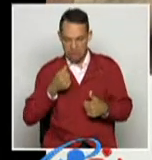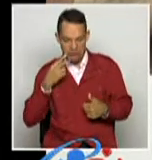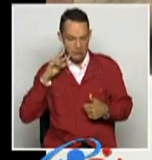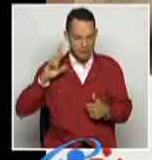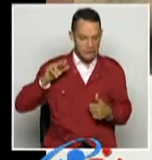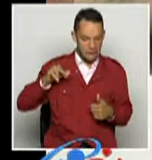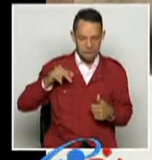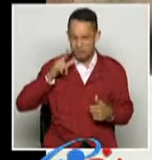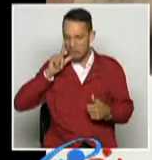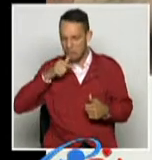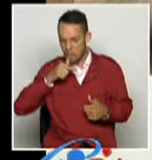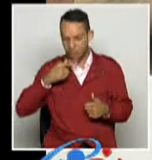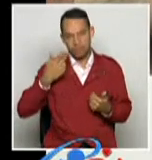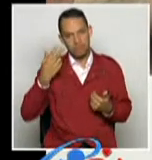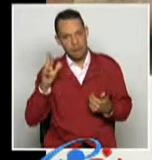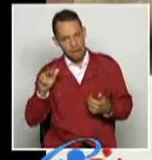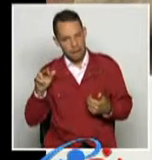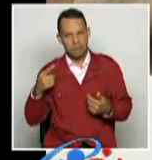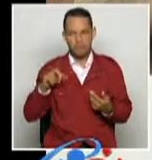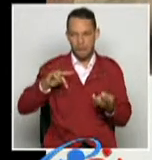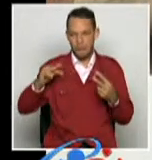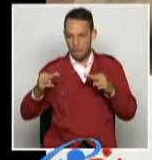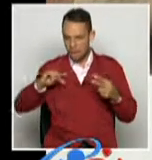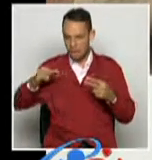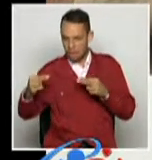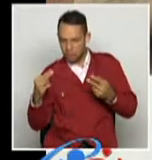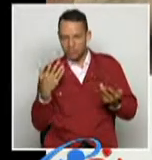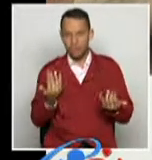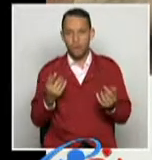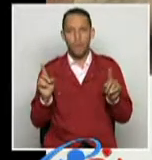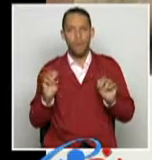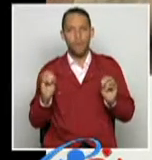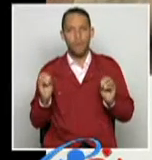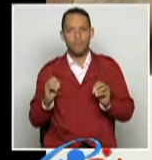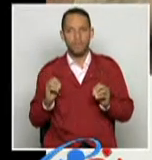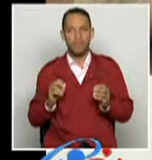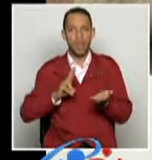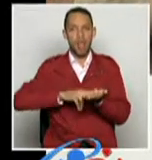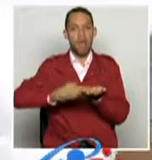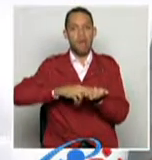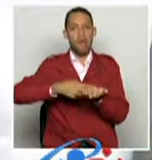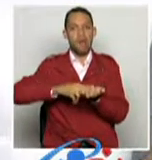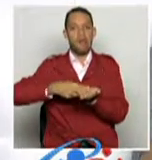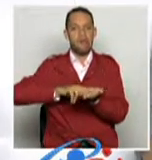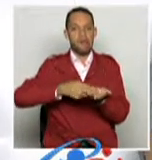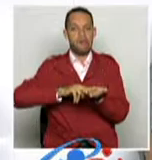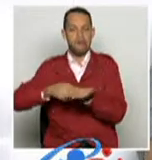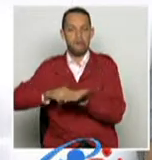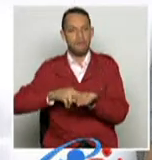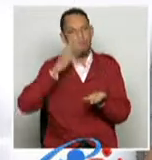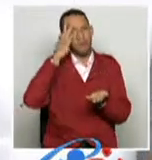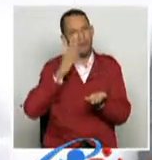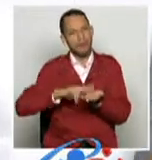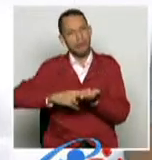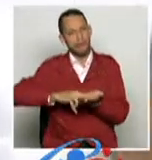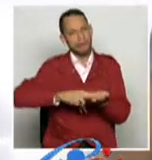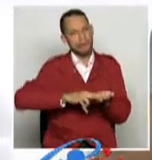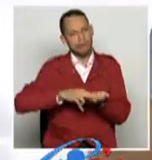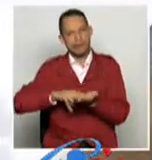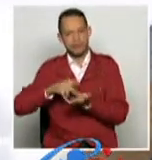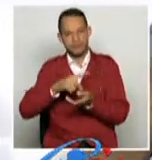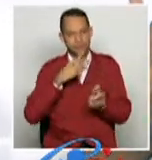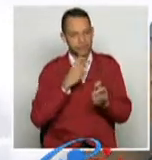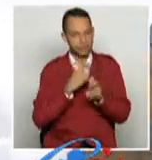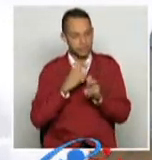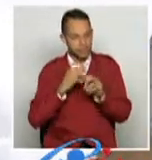epilepsia, y por qué no los pacientes que he atendido, que han tenido epilepsia, en la forma, si lo desarrollan